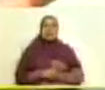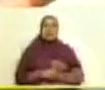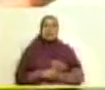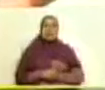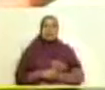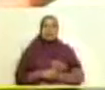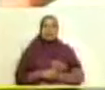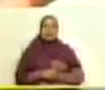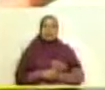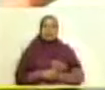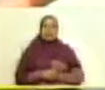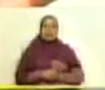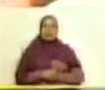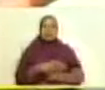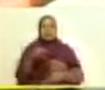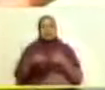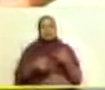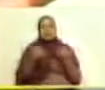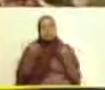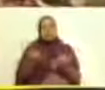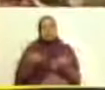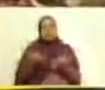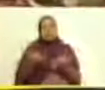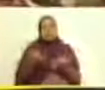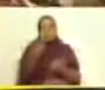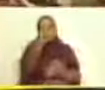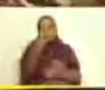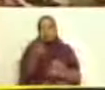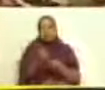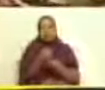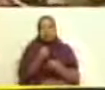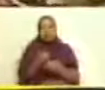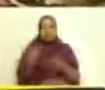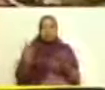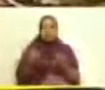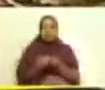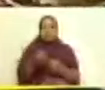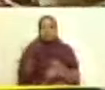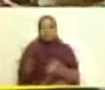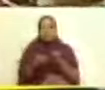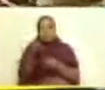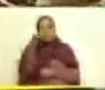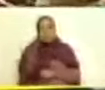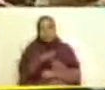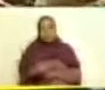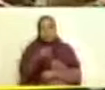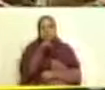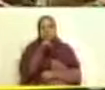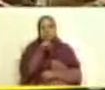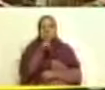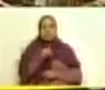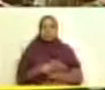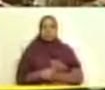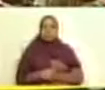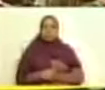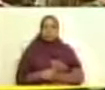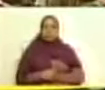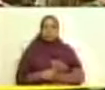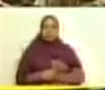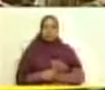Y por lo tanto, hicimos estos acompañamientos, vimos las